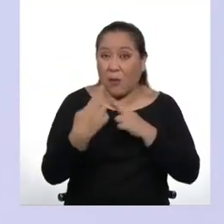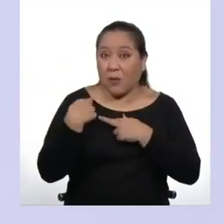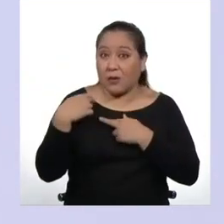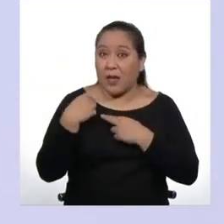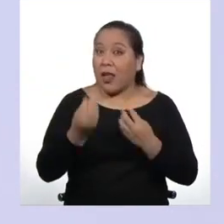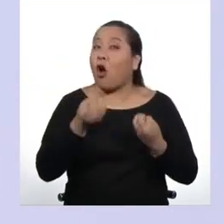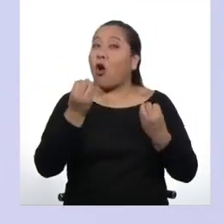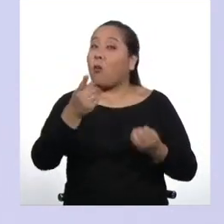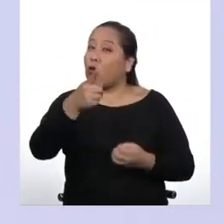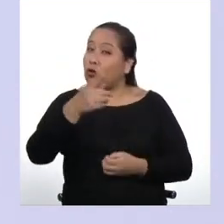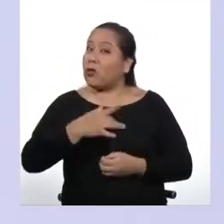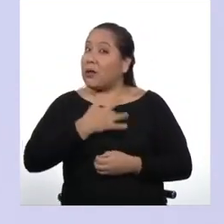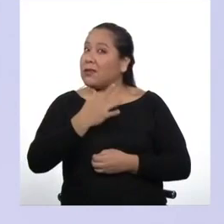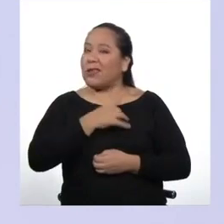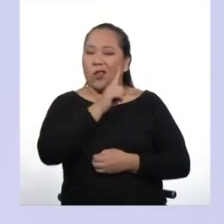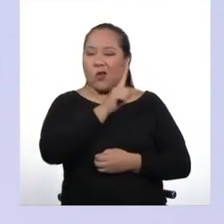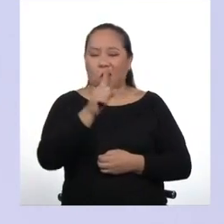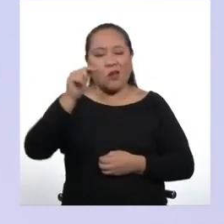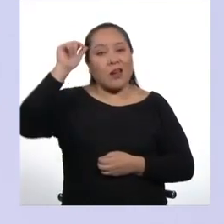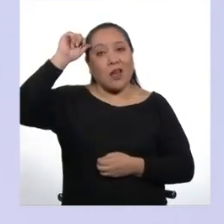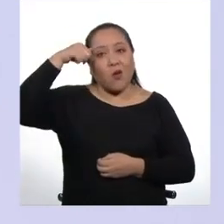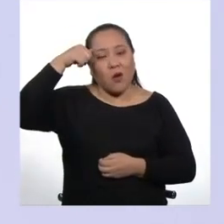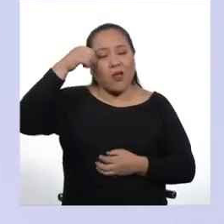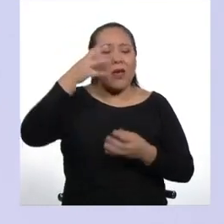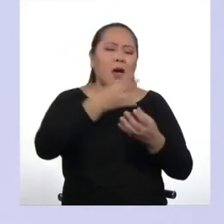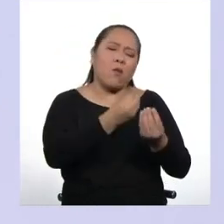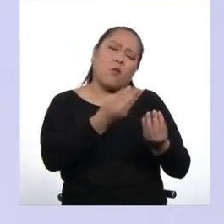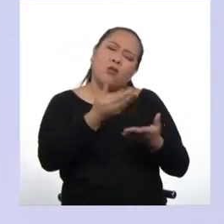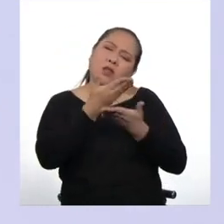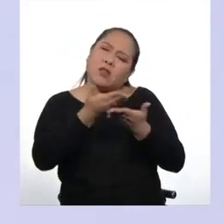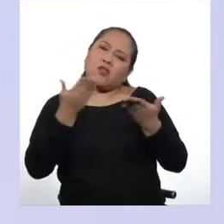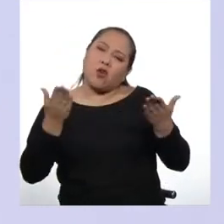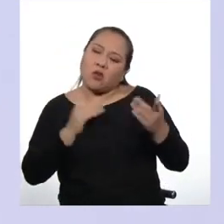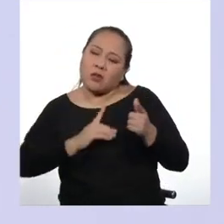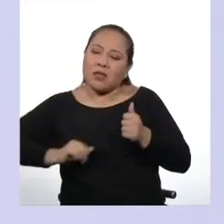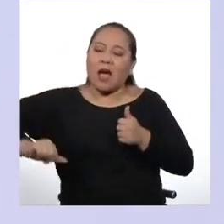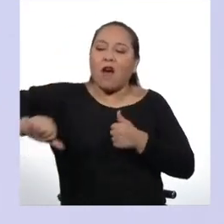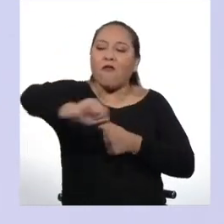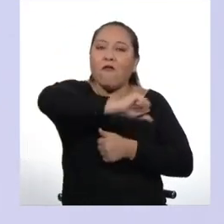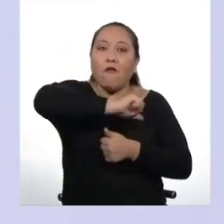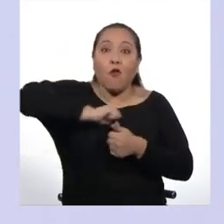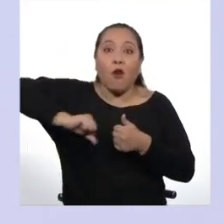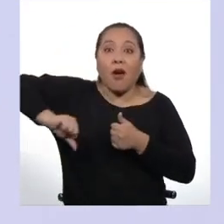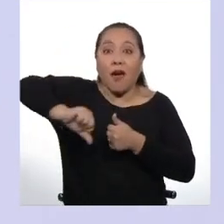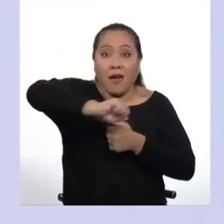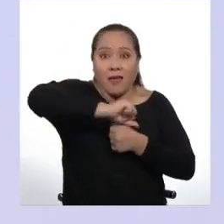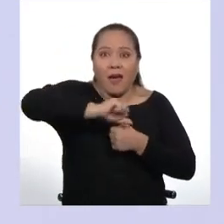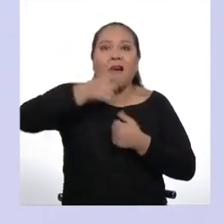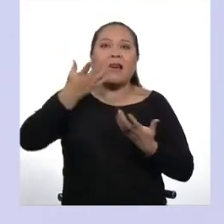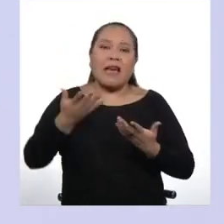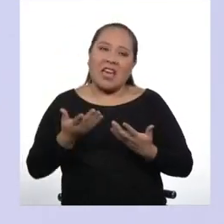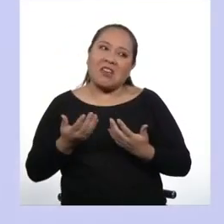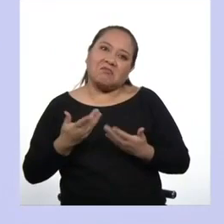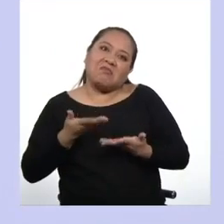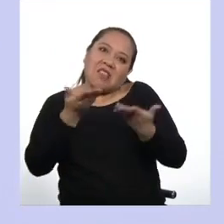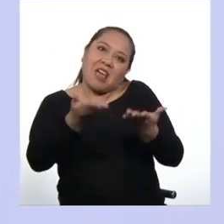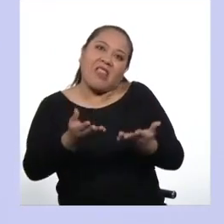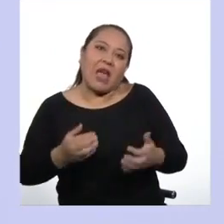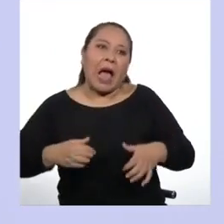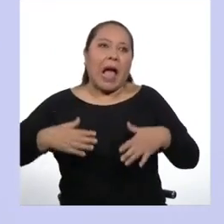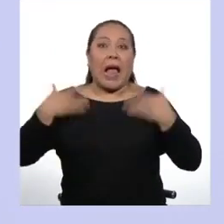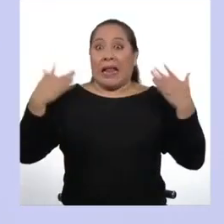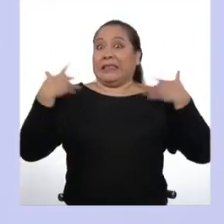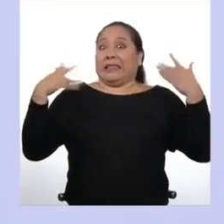nos sentimos. Recuerda que hay muchos otros factores externos que pueden causar que estemos muy alegres o